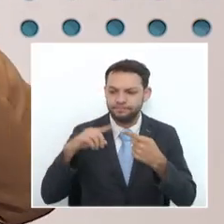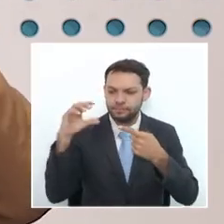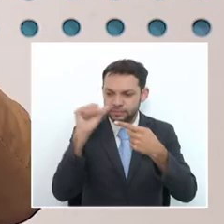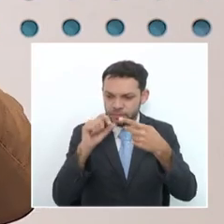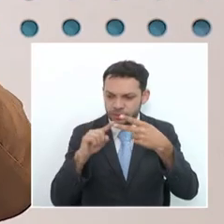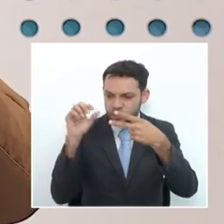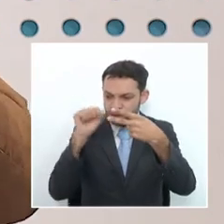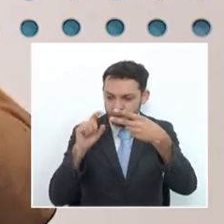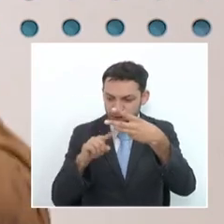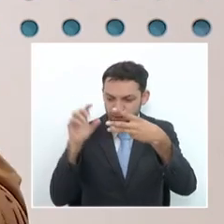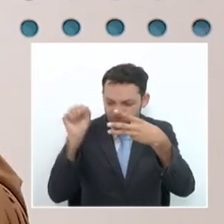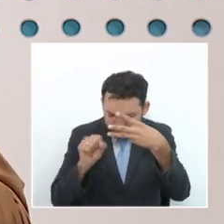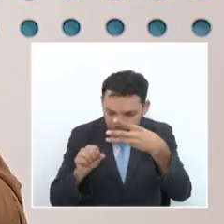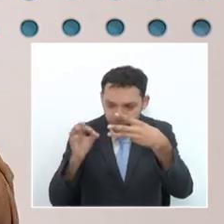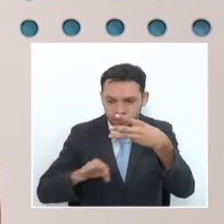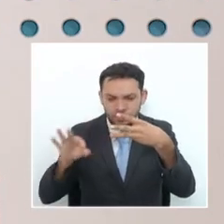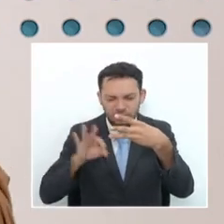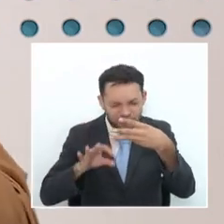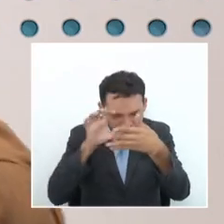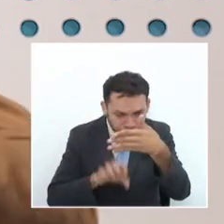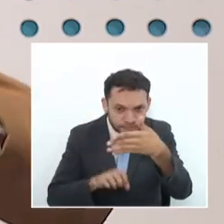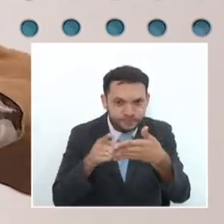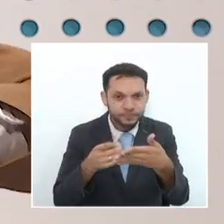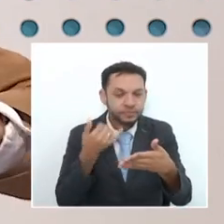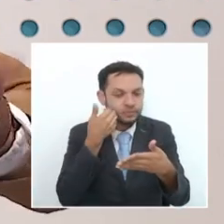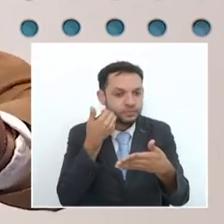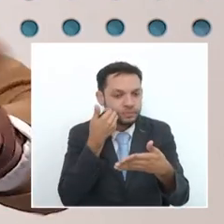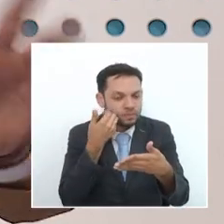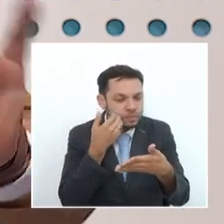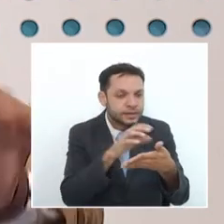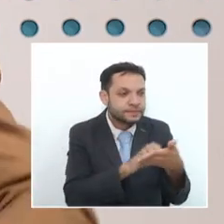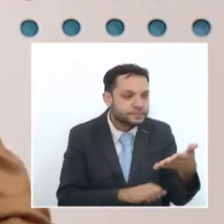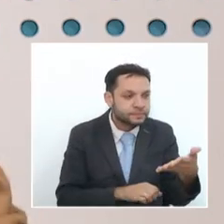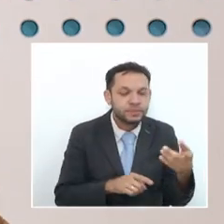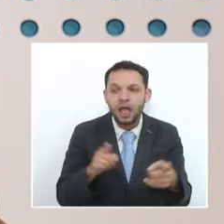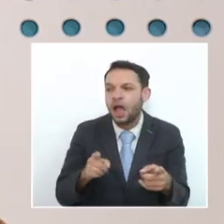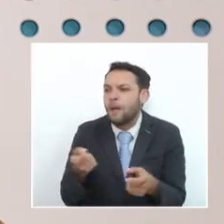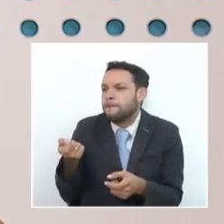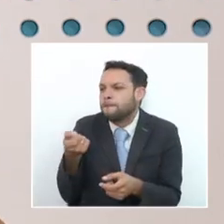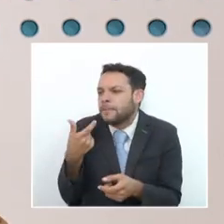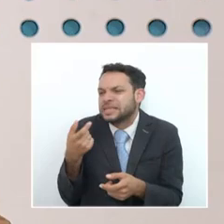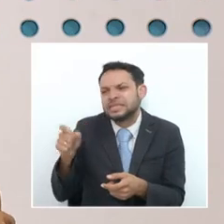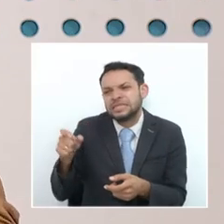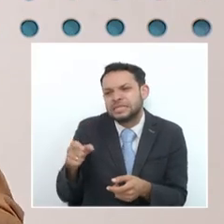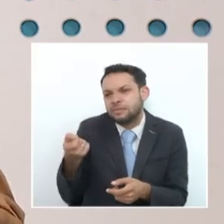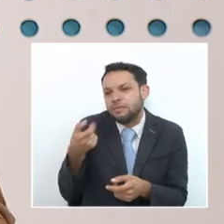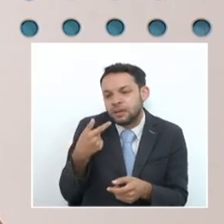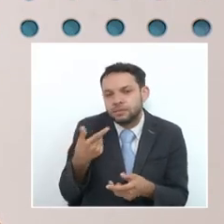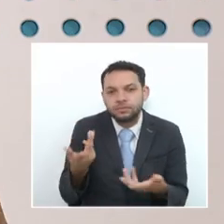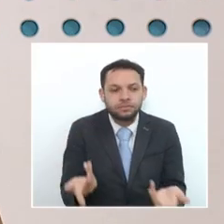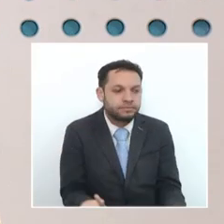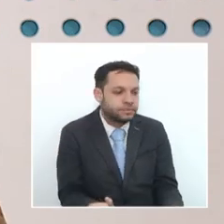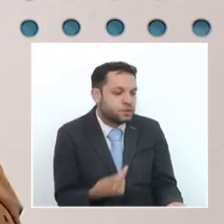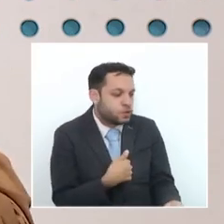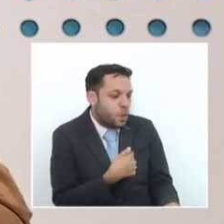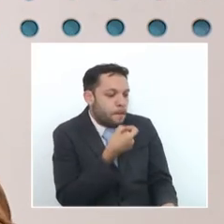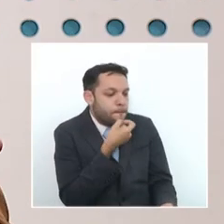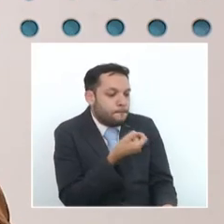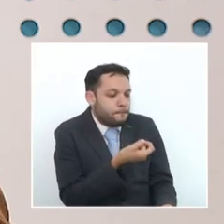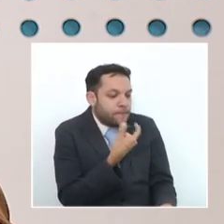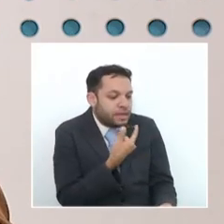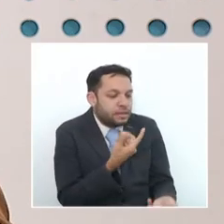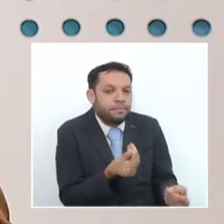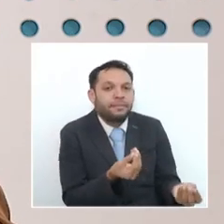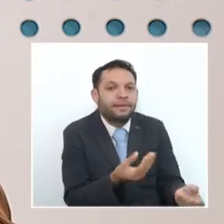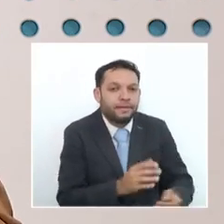a quitar lo que le causa eso, porque ella podrá estar diciéndome, mándeme un medicamento para eso. ¿Yo qué me gano con mandarle un medicamento que los hay